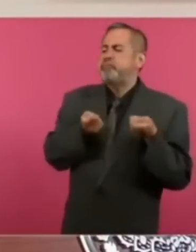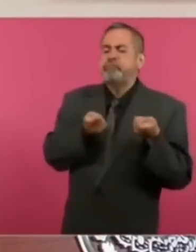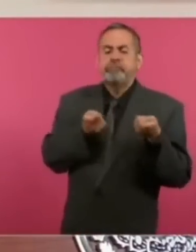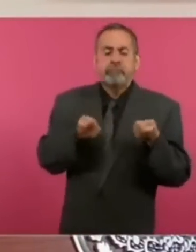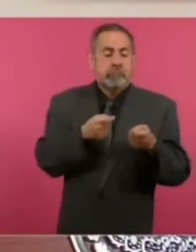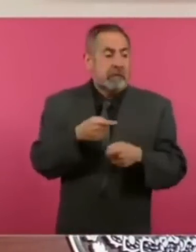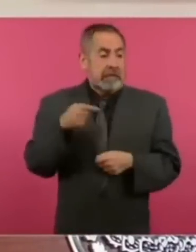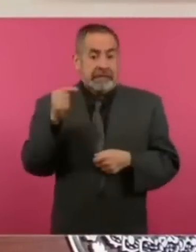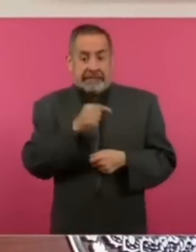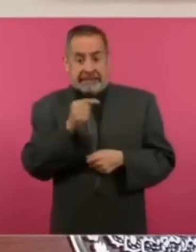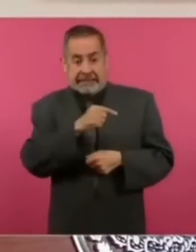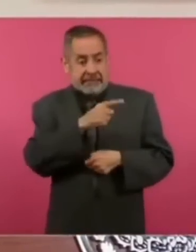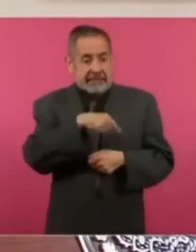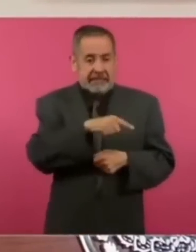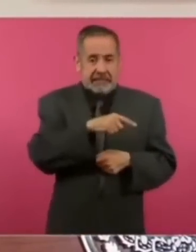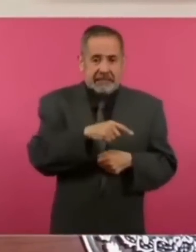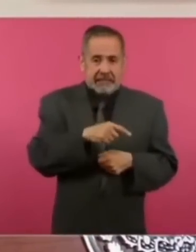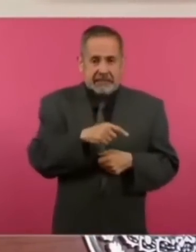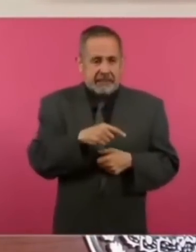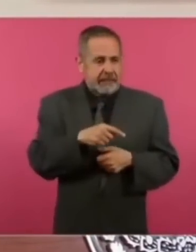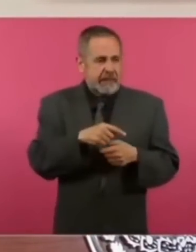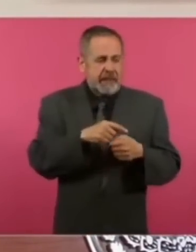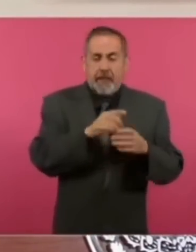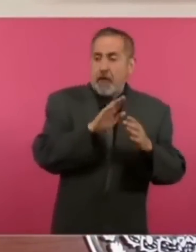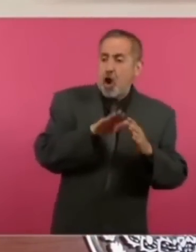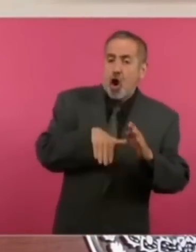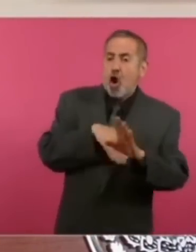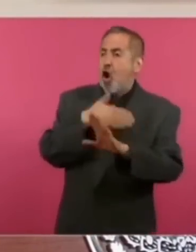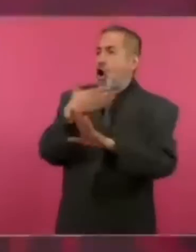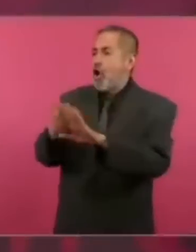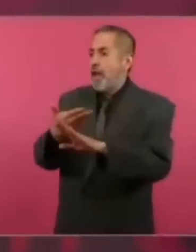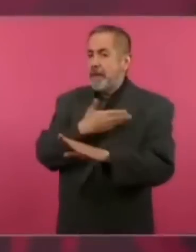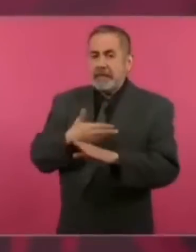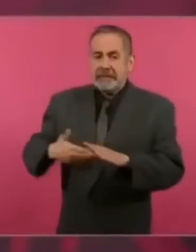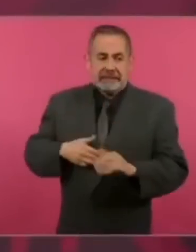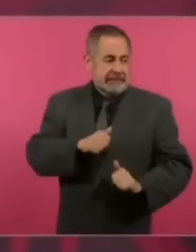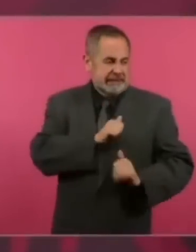organizan y llevan a cabo un golpe de Estado.